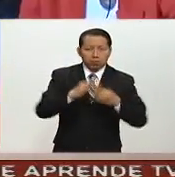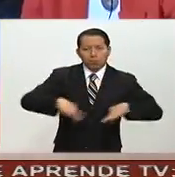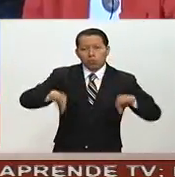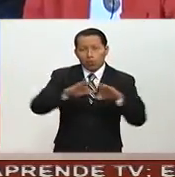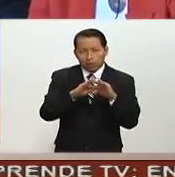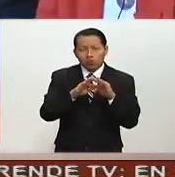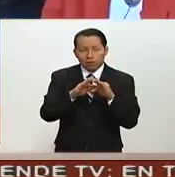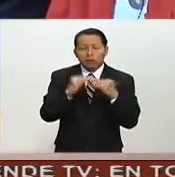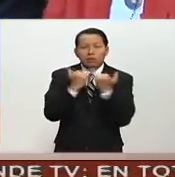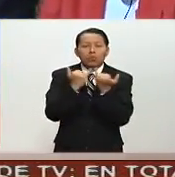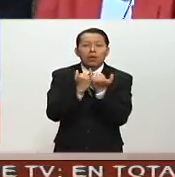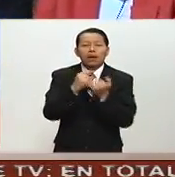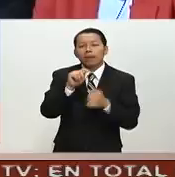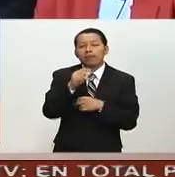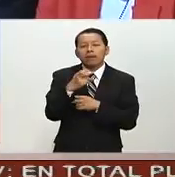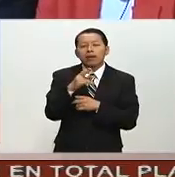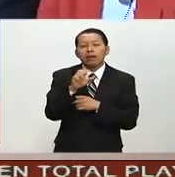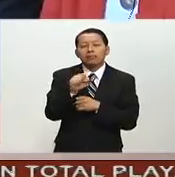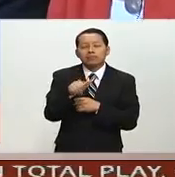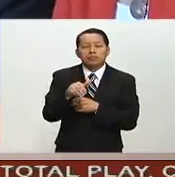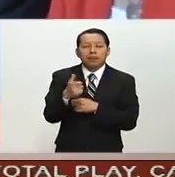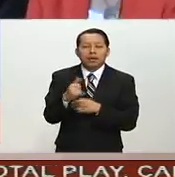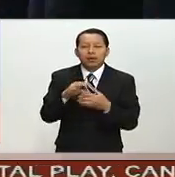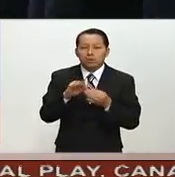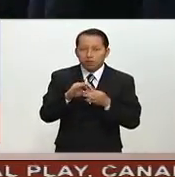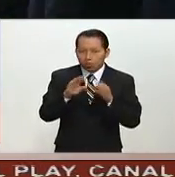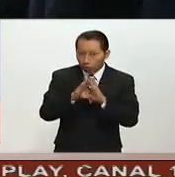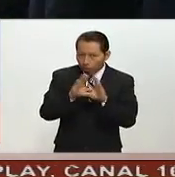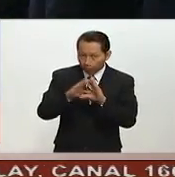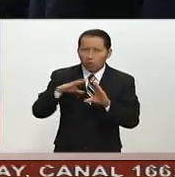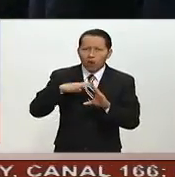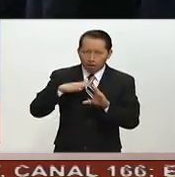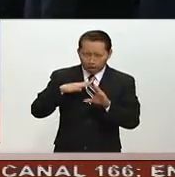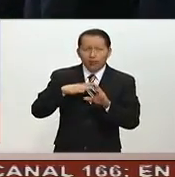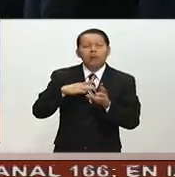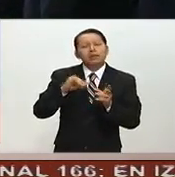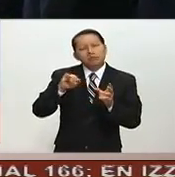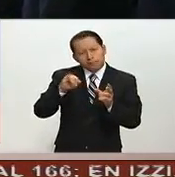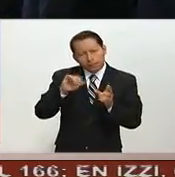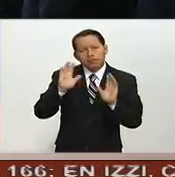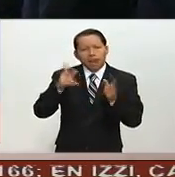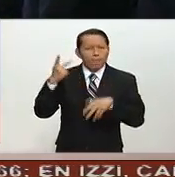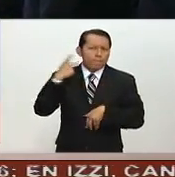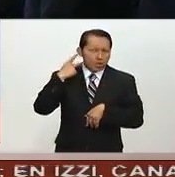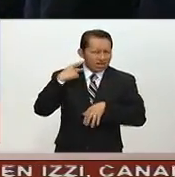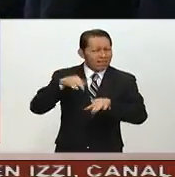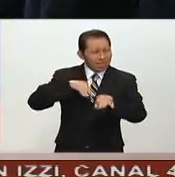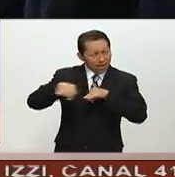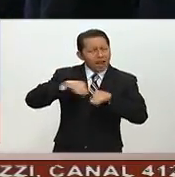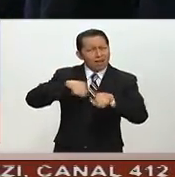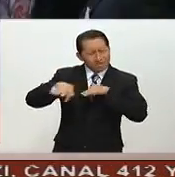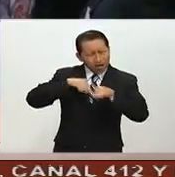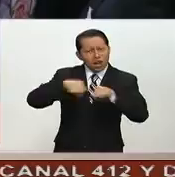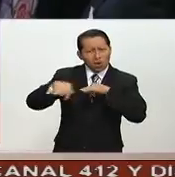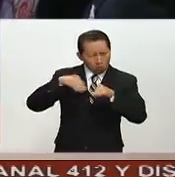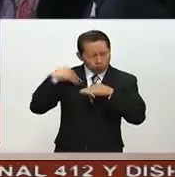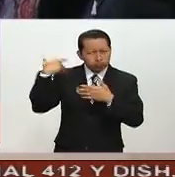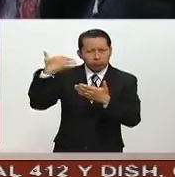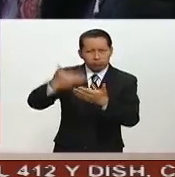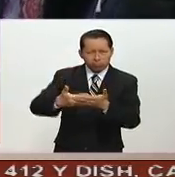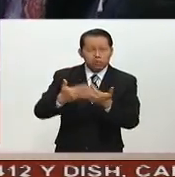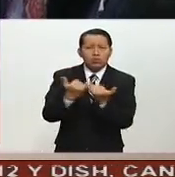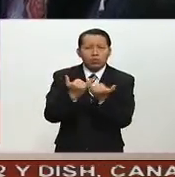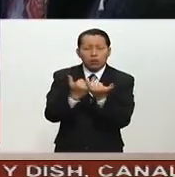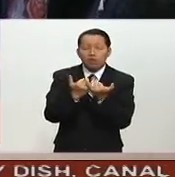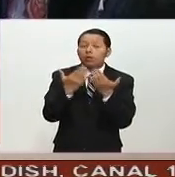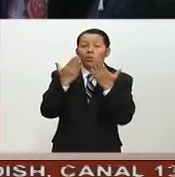importante. Theresa May ha tenido una larga trayectoria política, en donde pues no se ha visto involucrada,